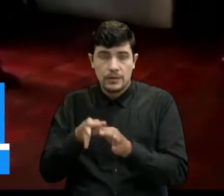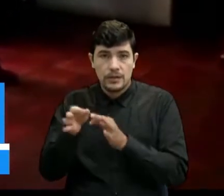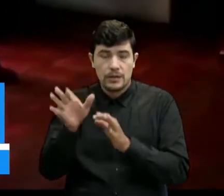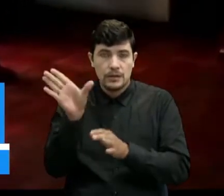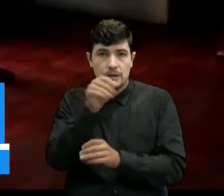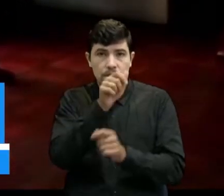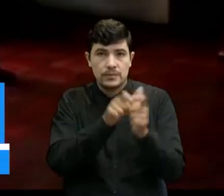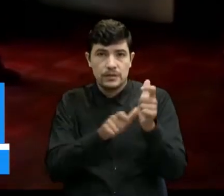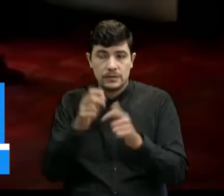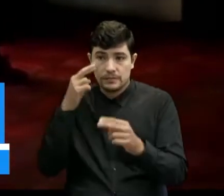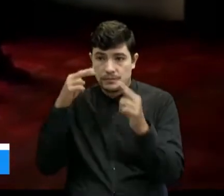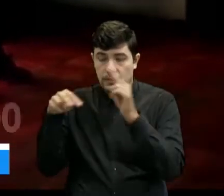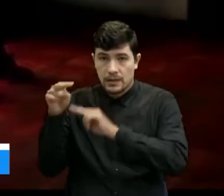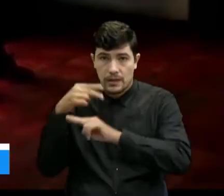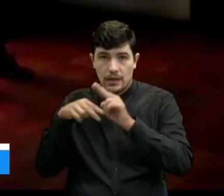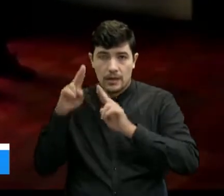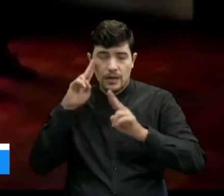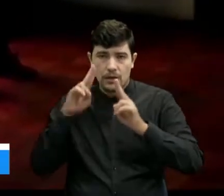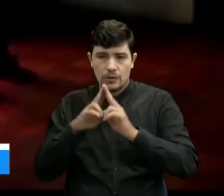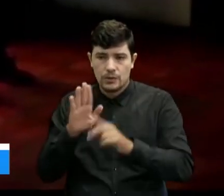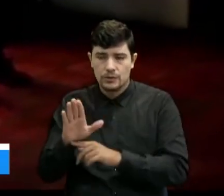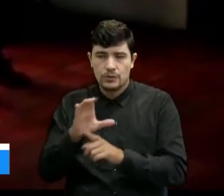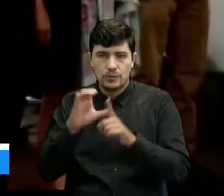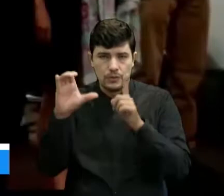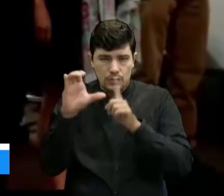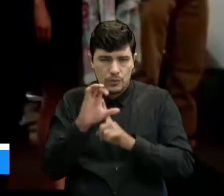los visitantes conozcan la cultura y